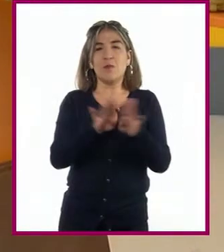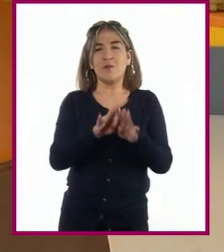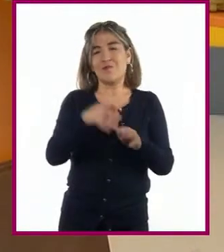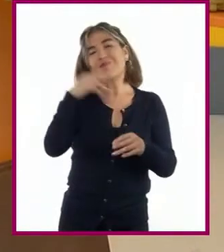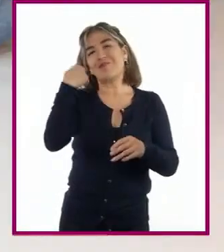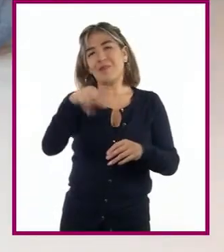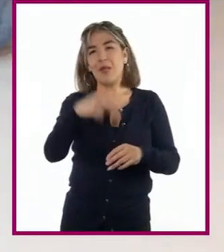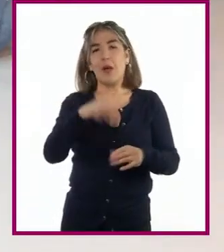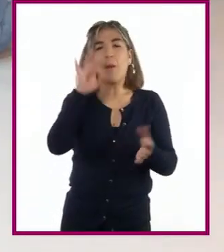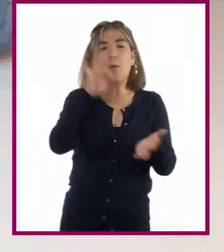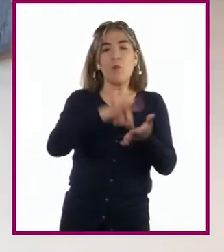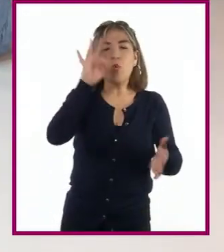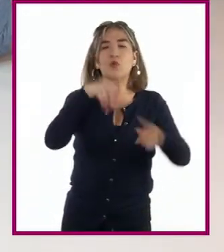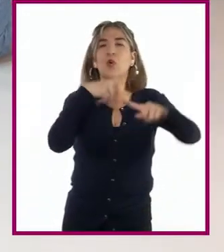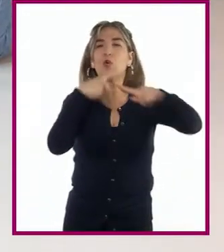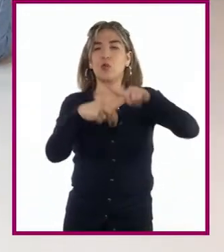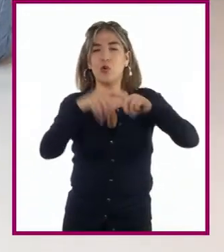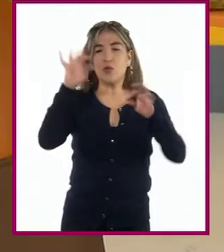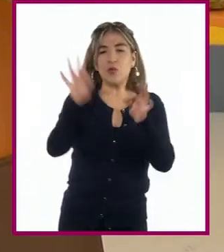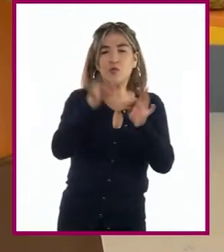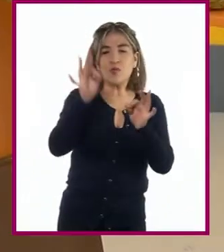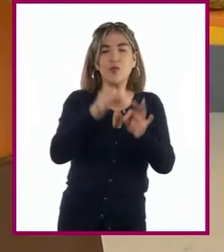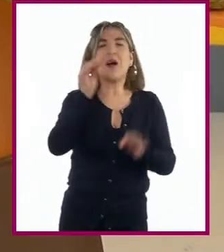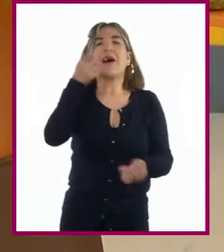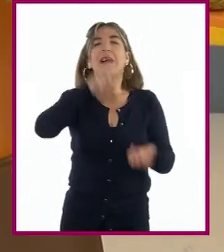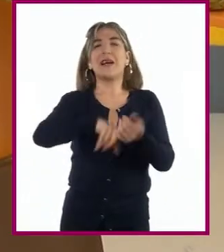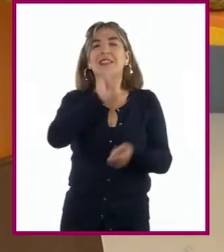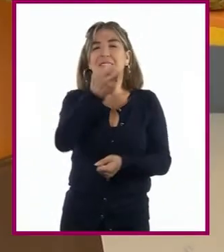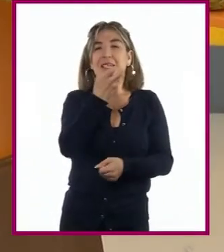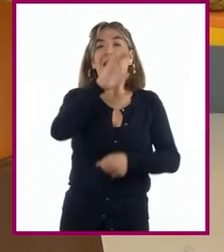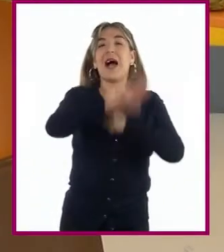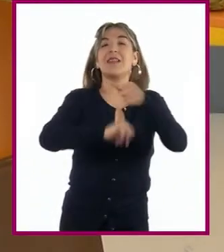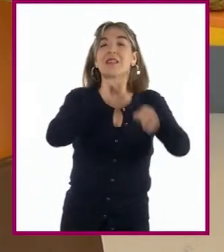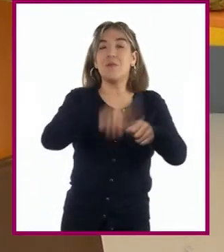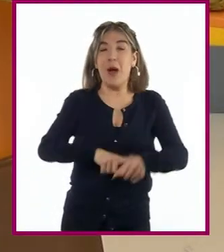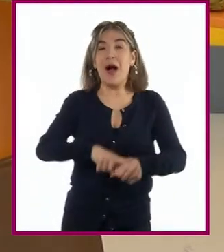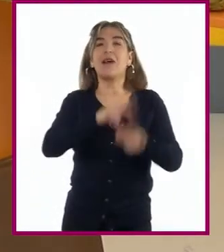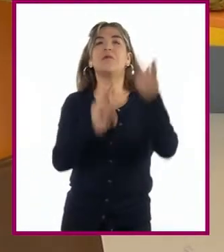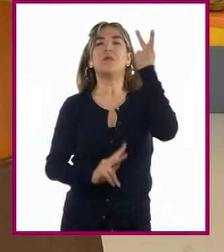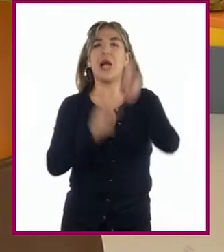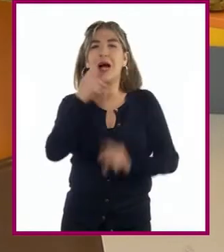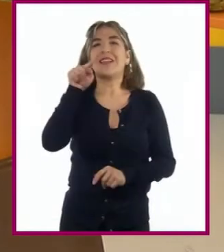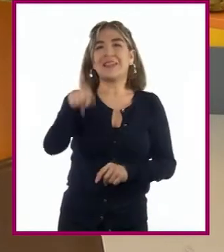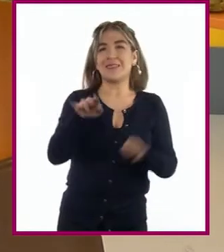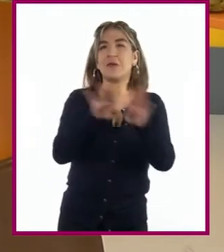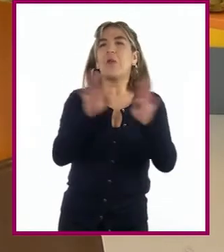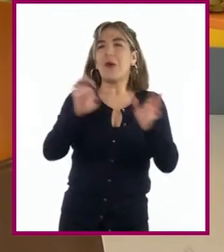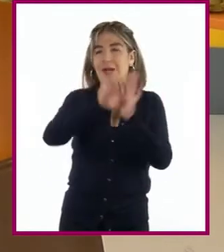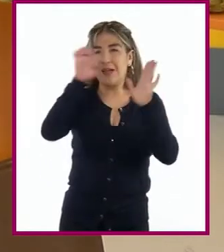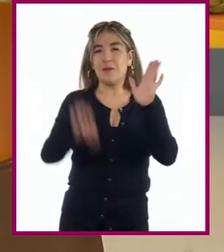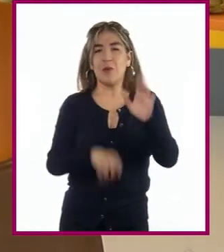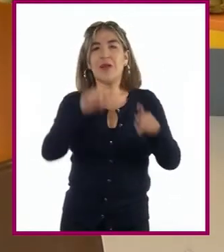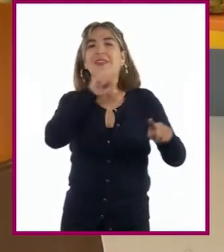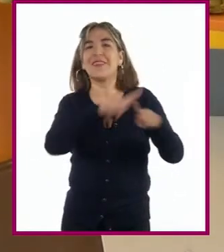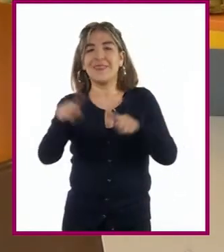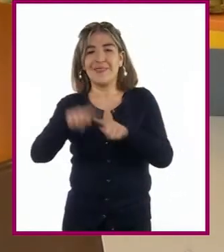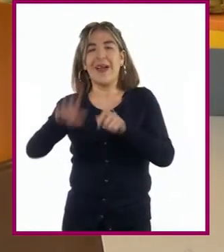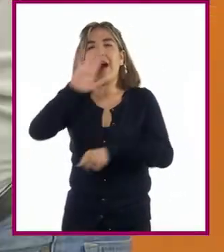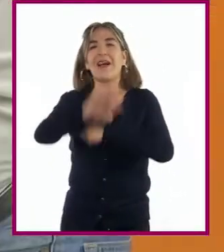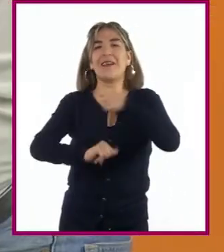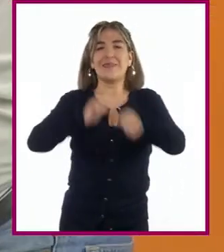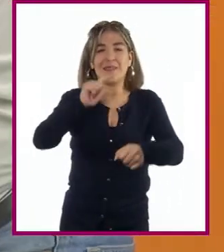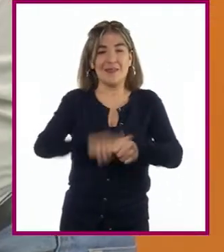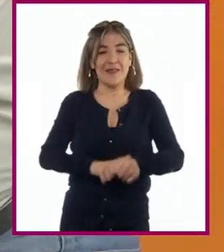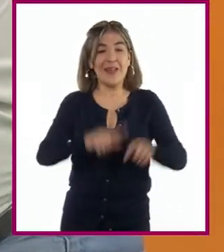cruz, en donde representan la flora o la fauna de esta comunidad. Ahí vamos a encontrar diferentes animales, ajá,